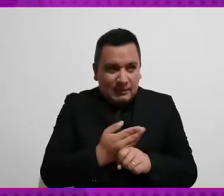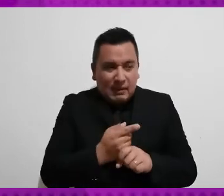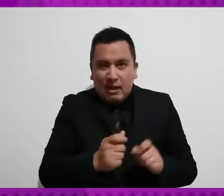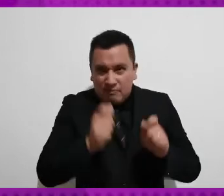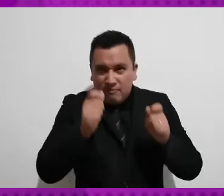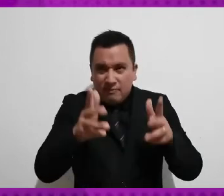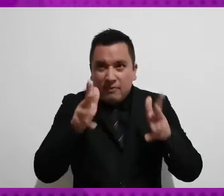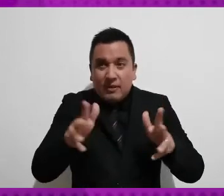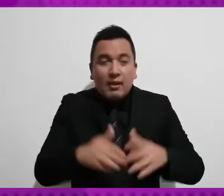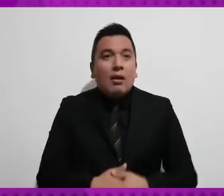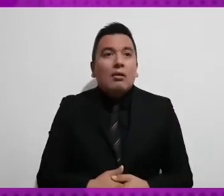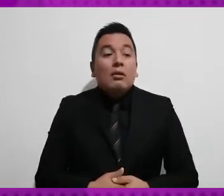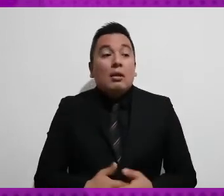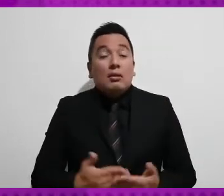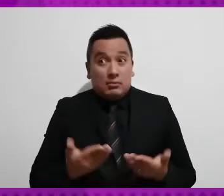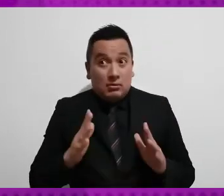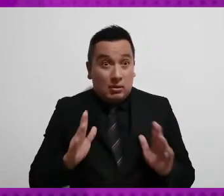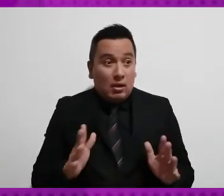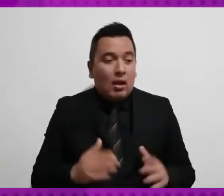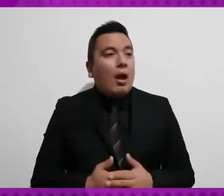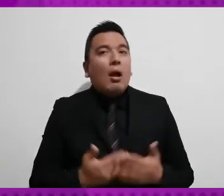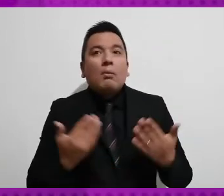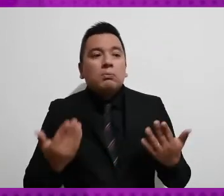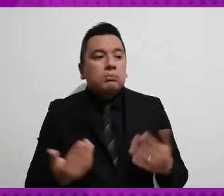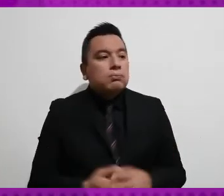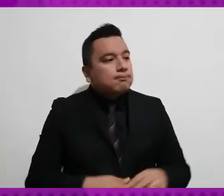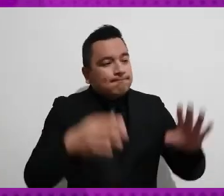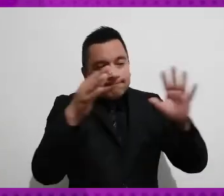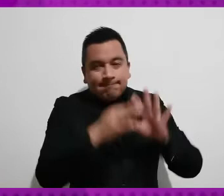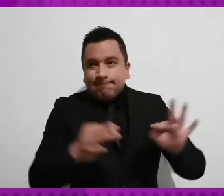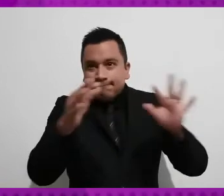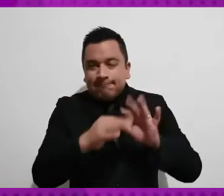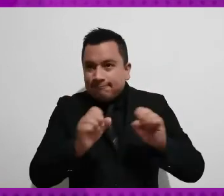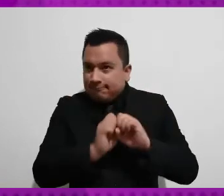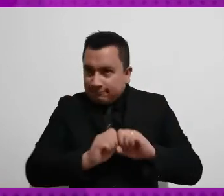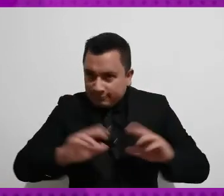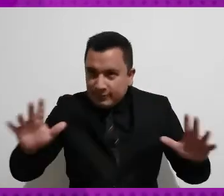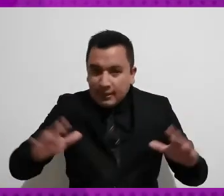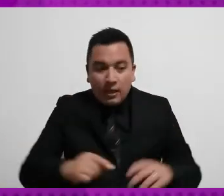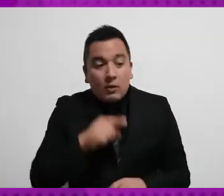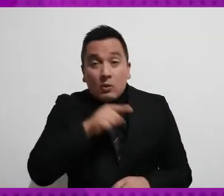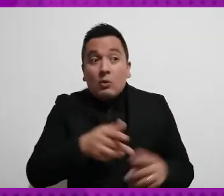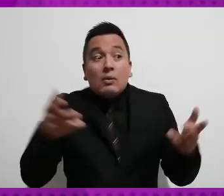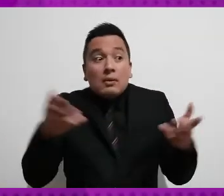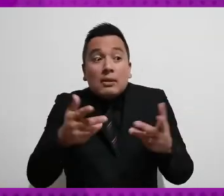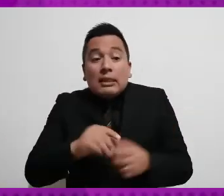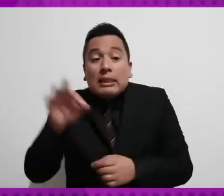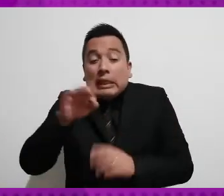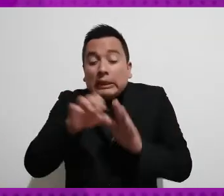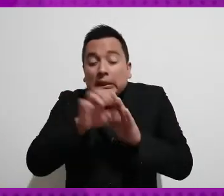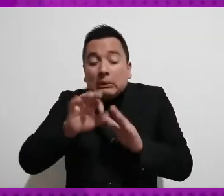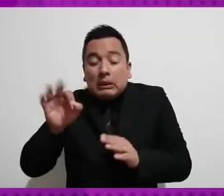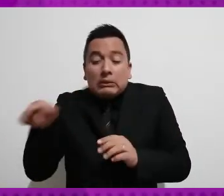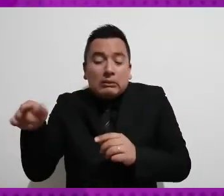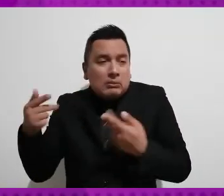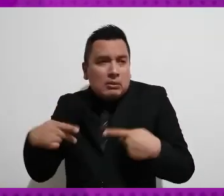centra más en qué voy a hacer yo, funcionaria o funcionario de mesa directiva de casilla, en caso de que una persona que pertenece a